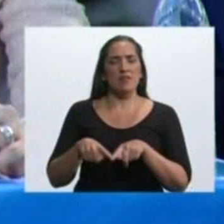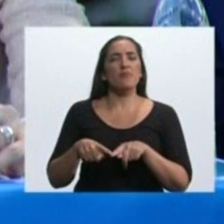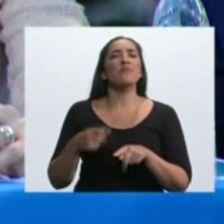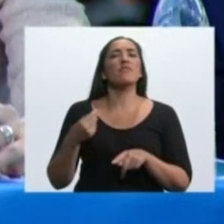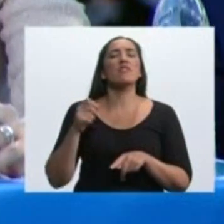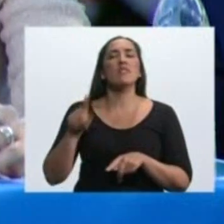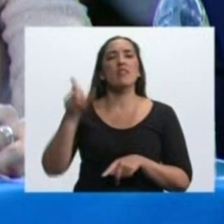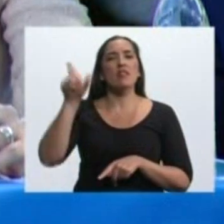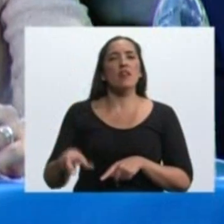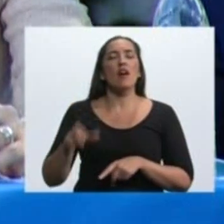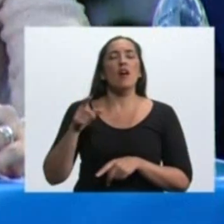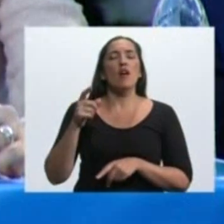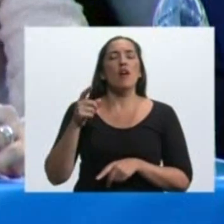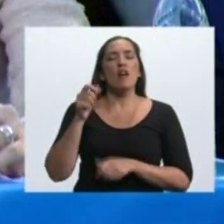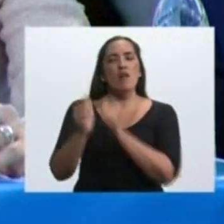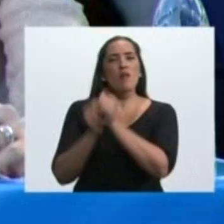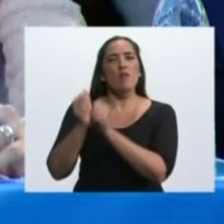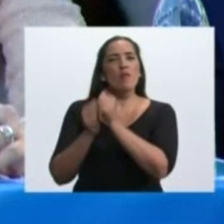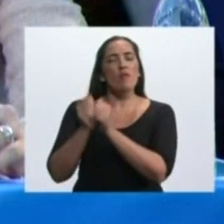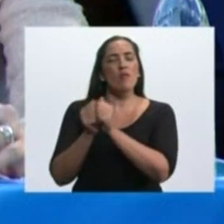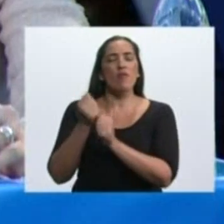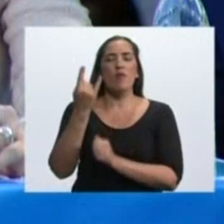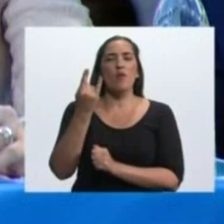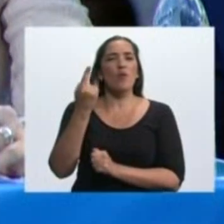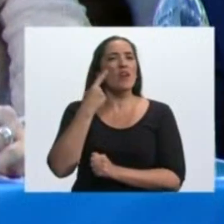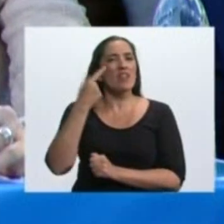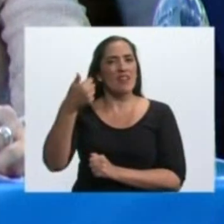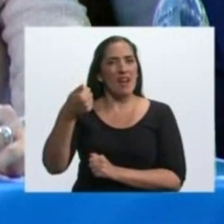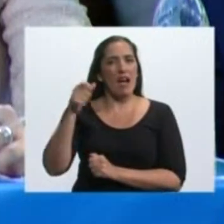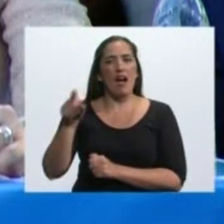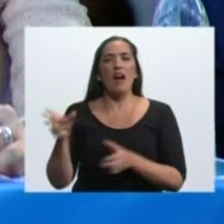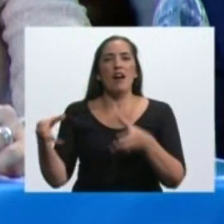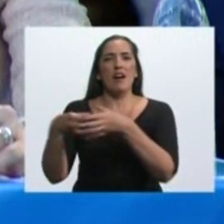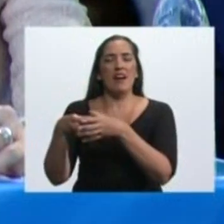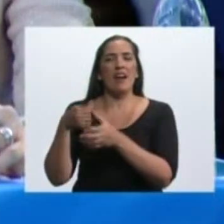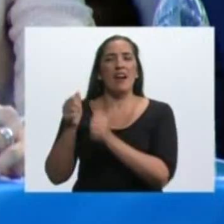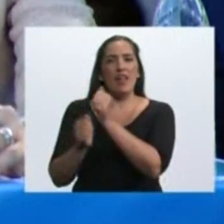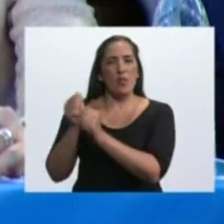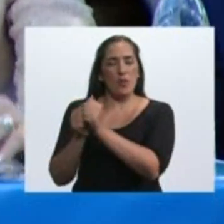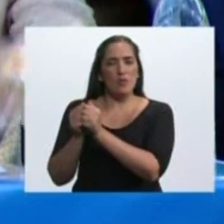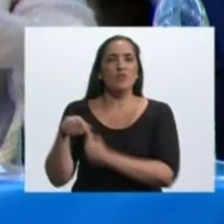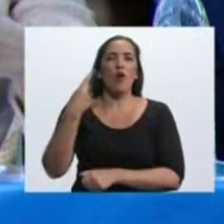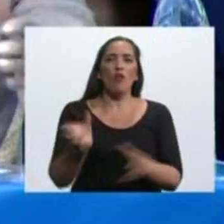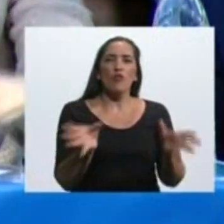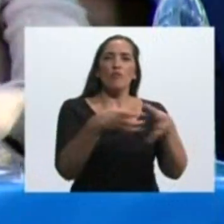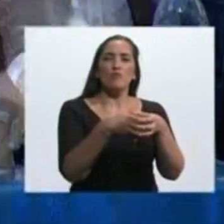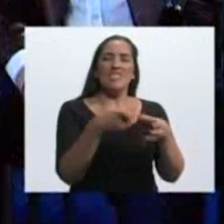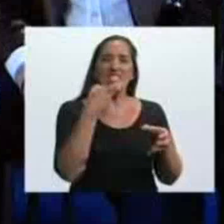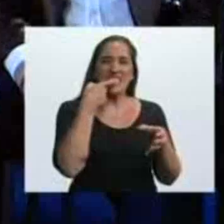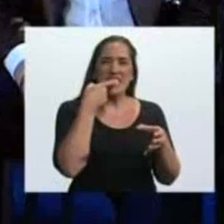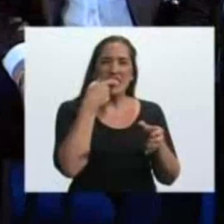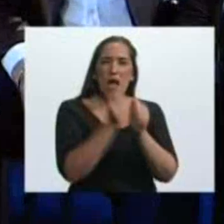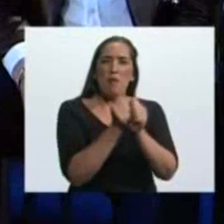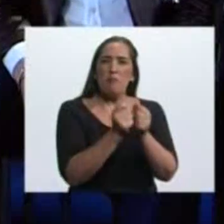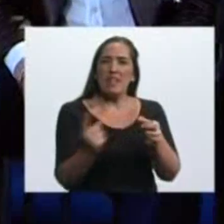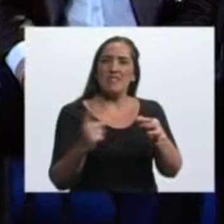Industrial Argentina, al titular de ADIMRA, que agrupa las cámaras de metalurgia, de las empresas de metalurgia, y